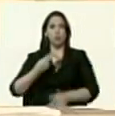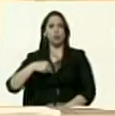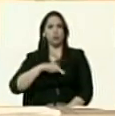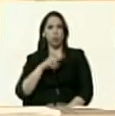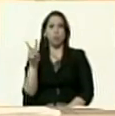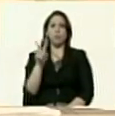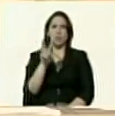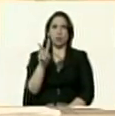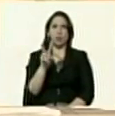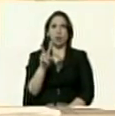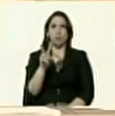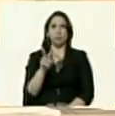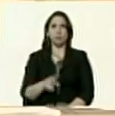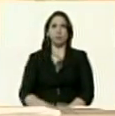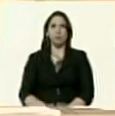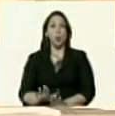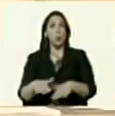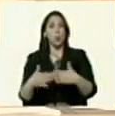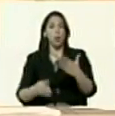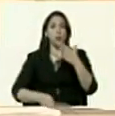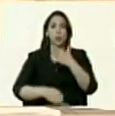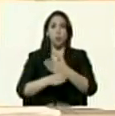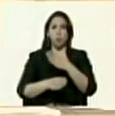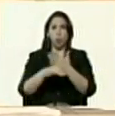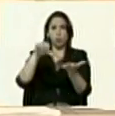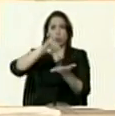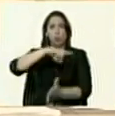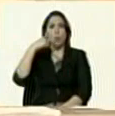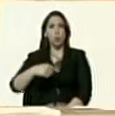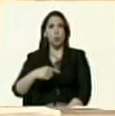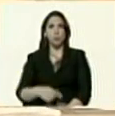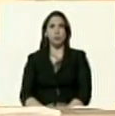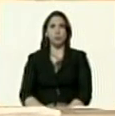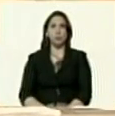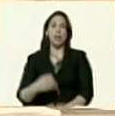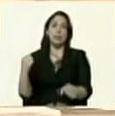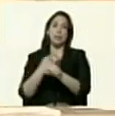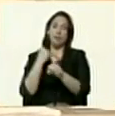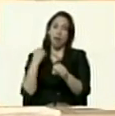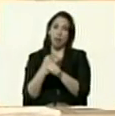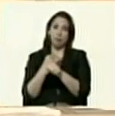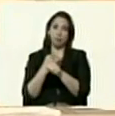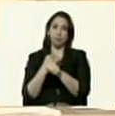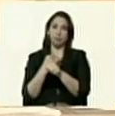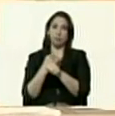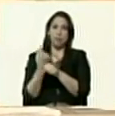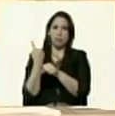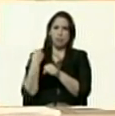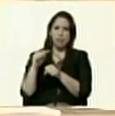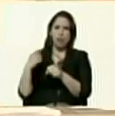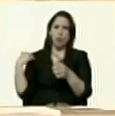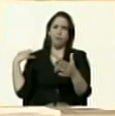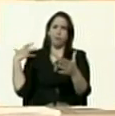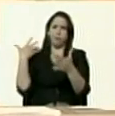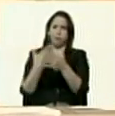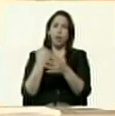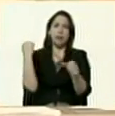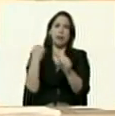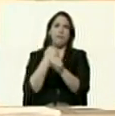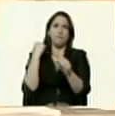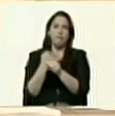Venezuela. Cuando yo voy a Moscú a trabajar y tengo una larga jornada de